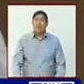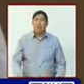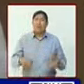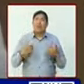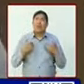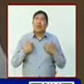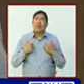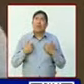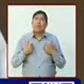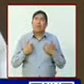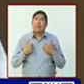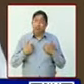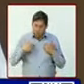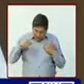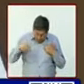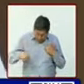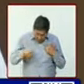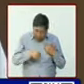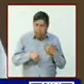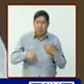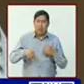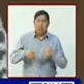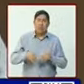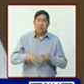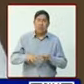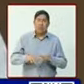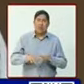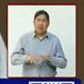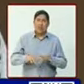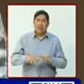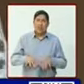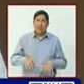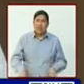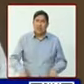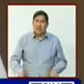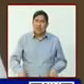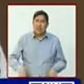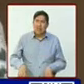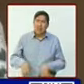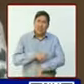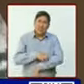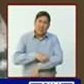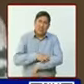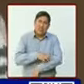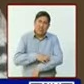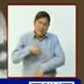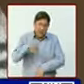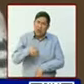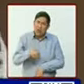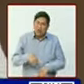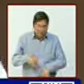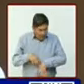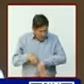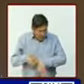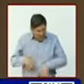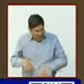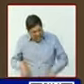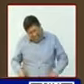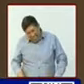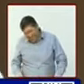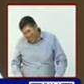Tengo una piedra, justamente se me ha hecho una llaga de las varices que tenía. Yo me